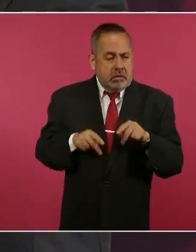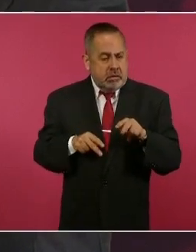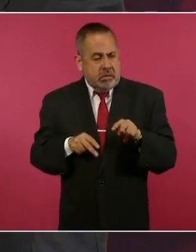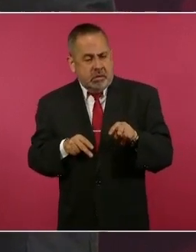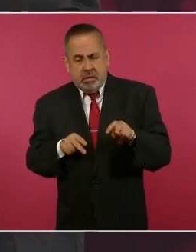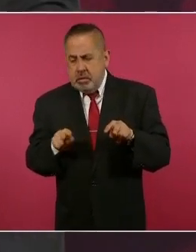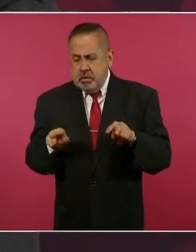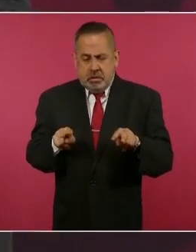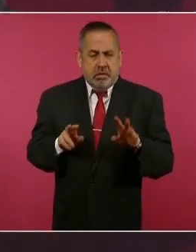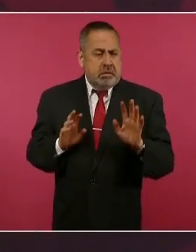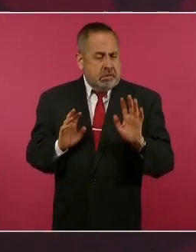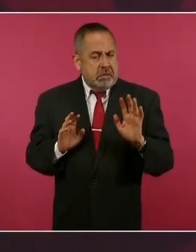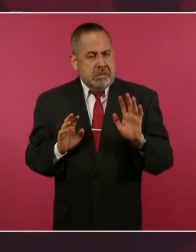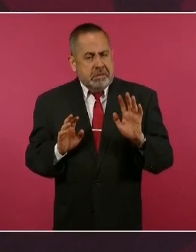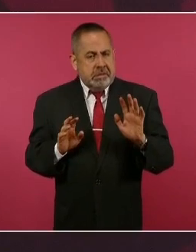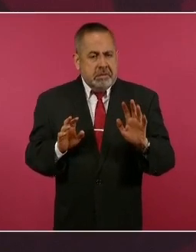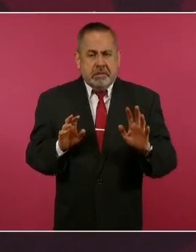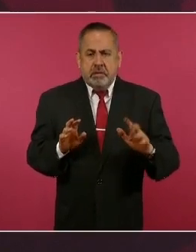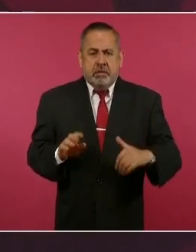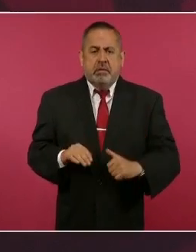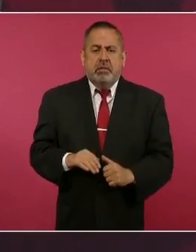sostenido posturas